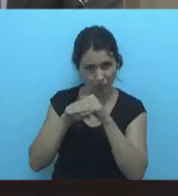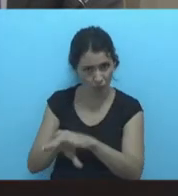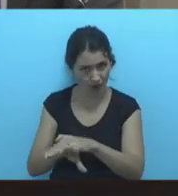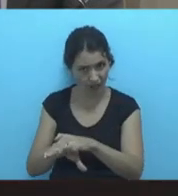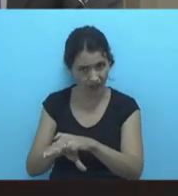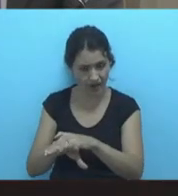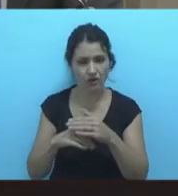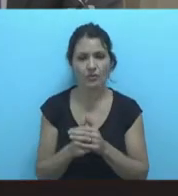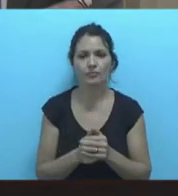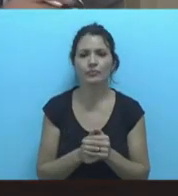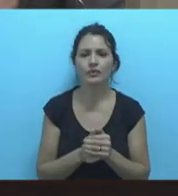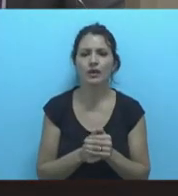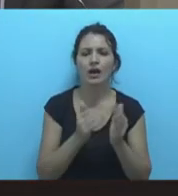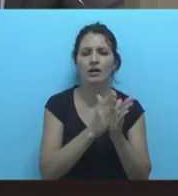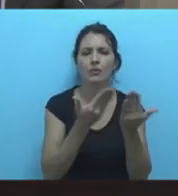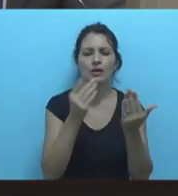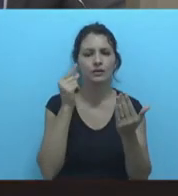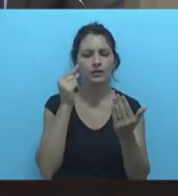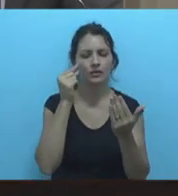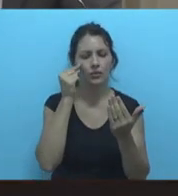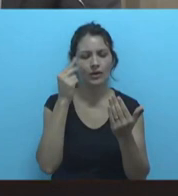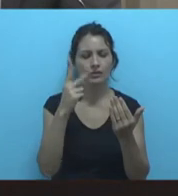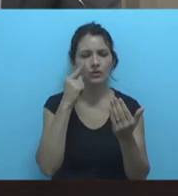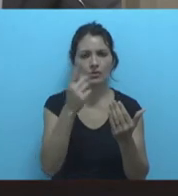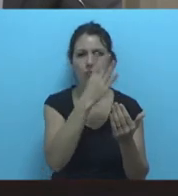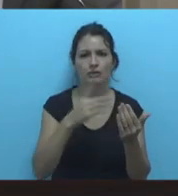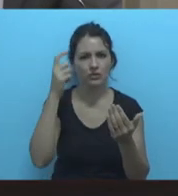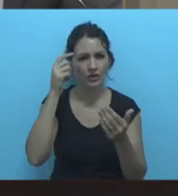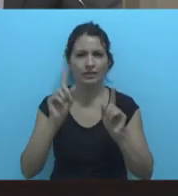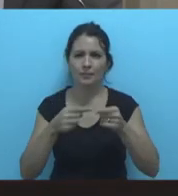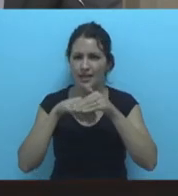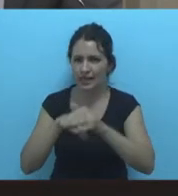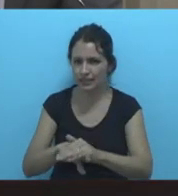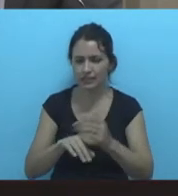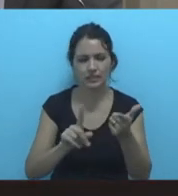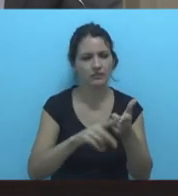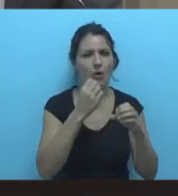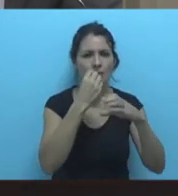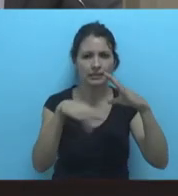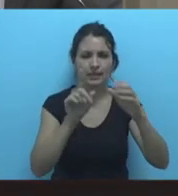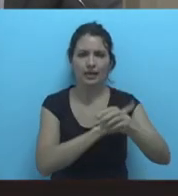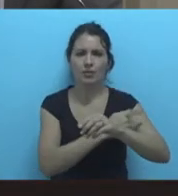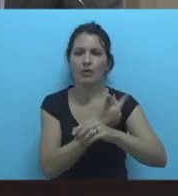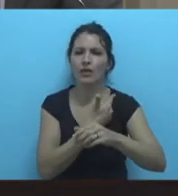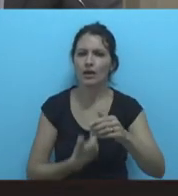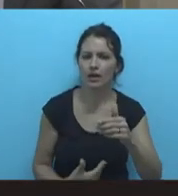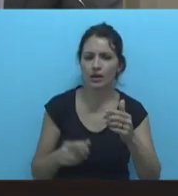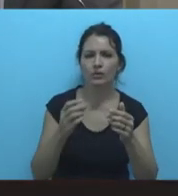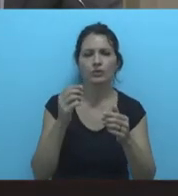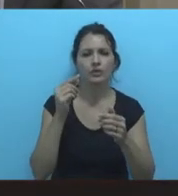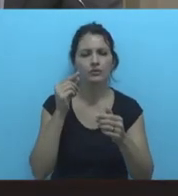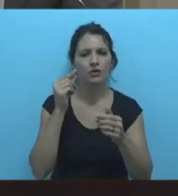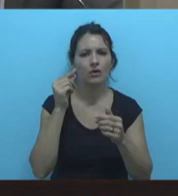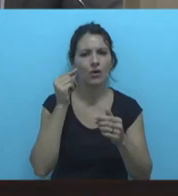El expediente 42.410 pidió el diputado Farías que pase a archivo. Y el mensaje del Poder Ejecutivo 4903, que es el